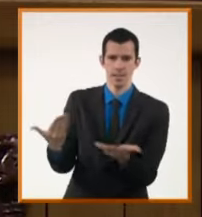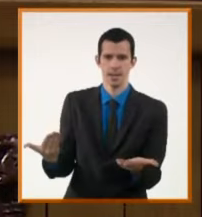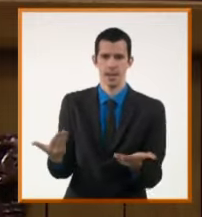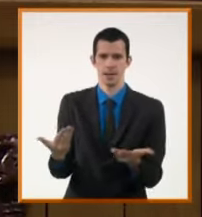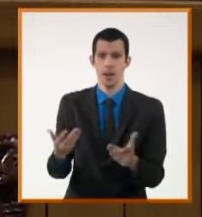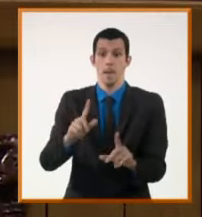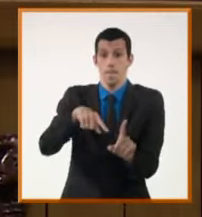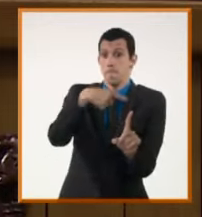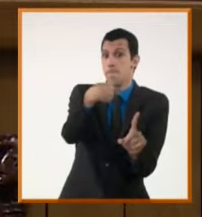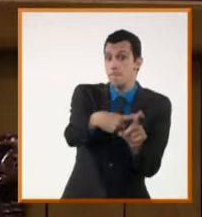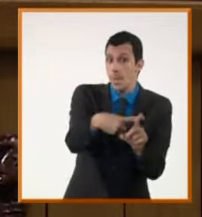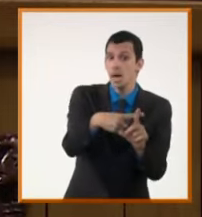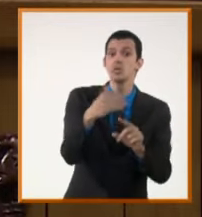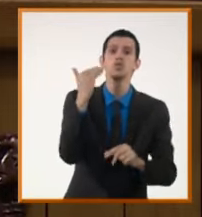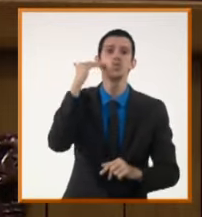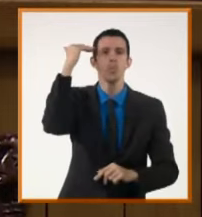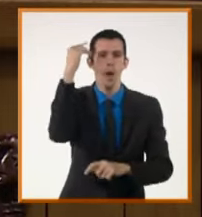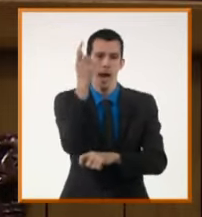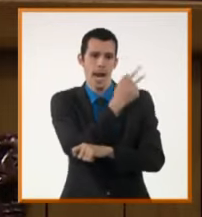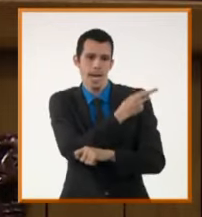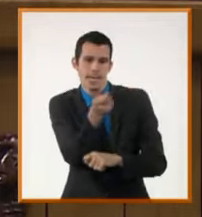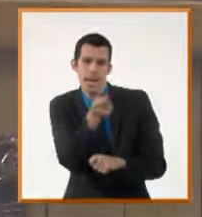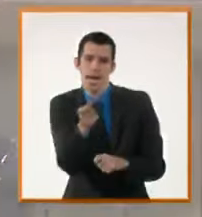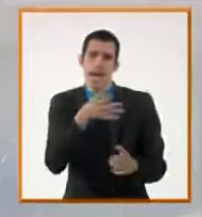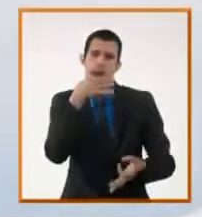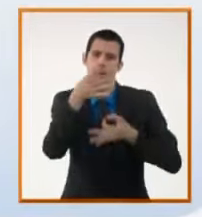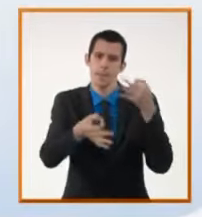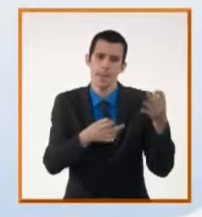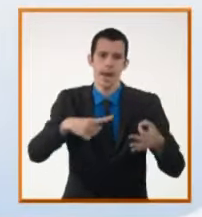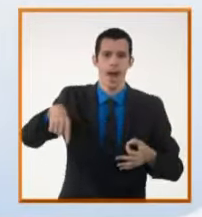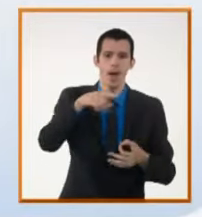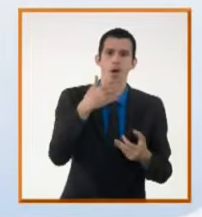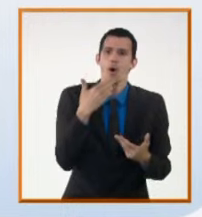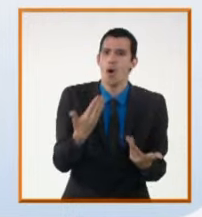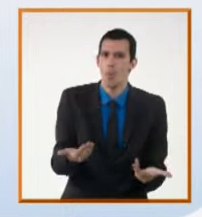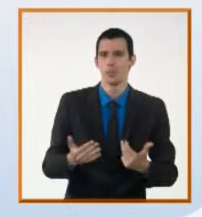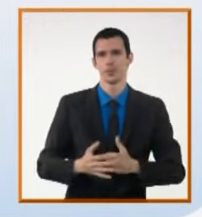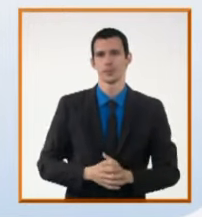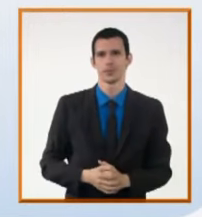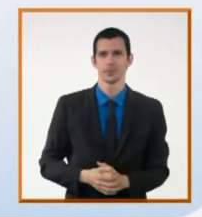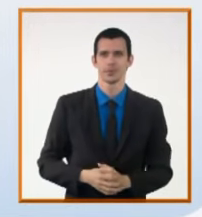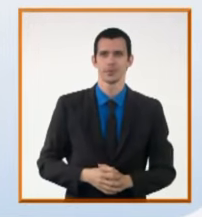Alejandro, tenemos el decreto 87. Es una cosa de las más novedosas que hemos aprobado.